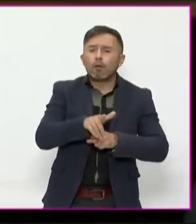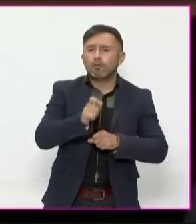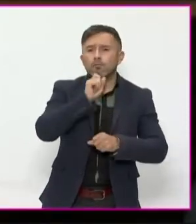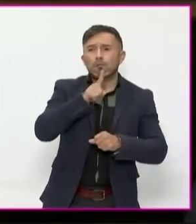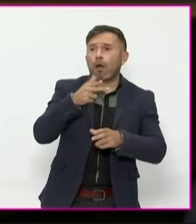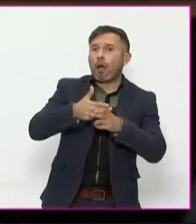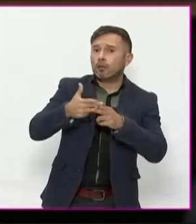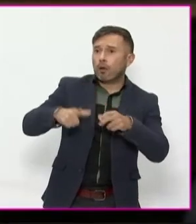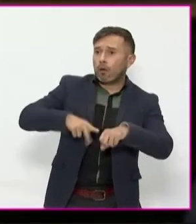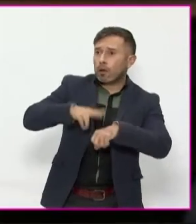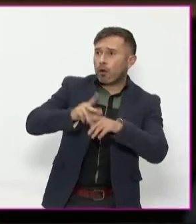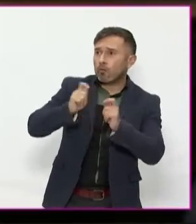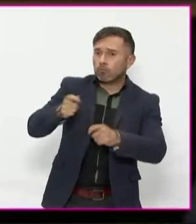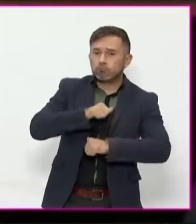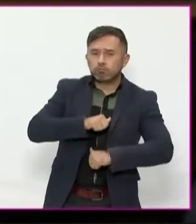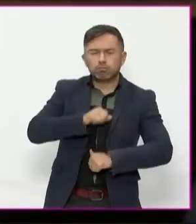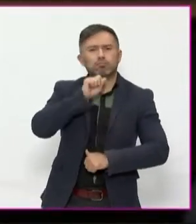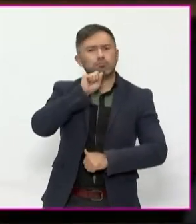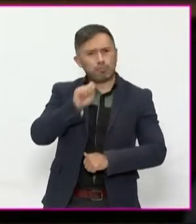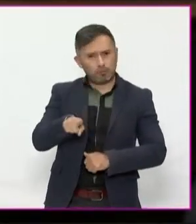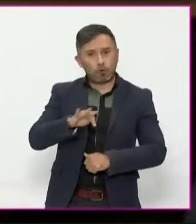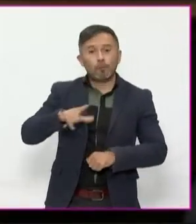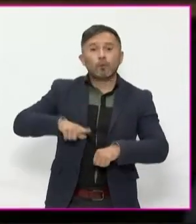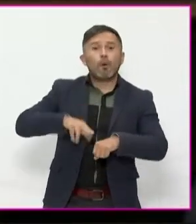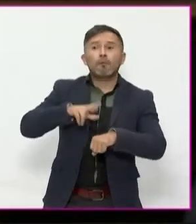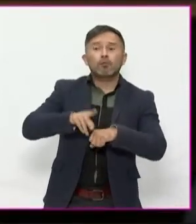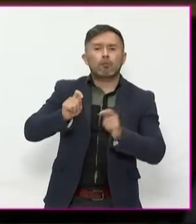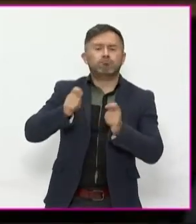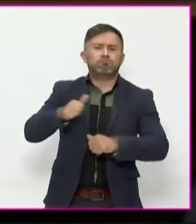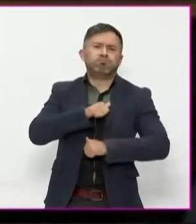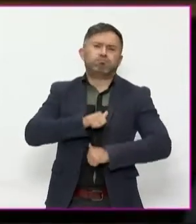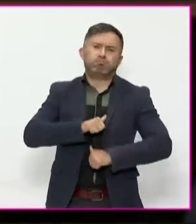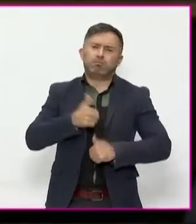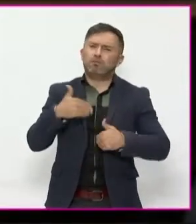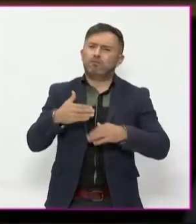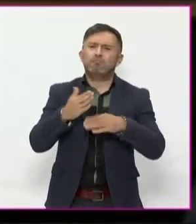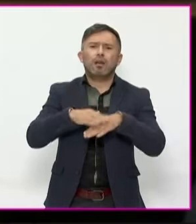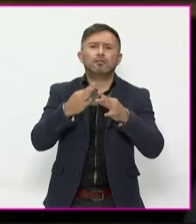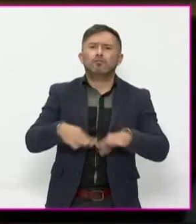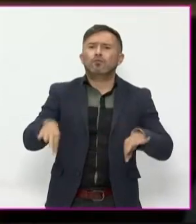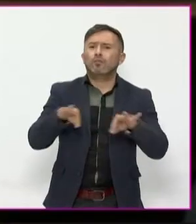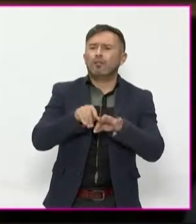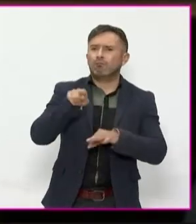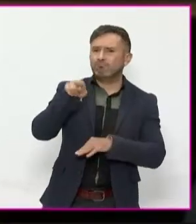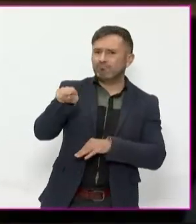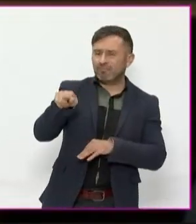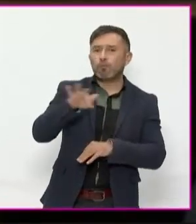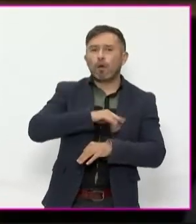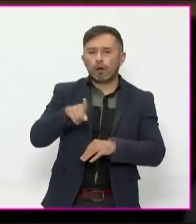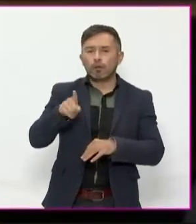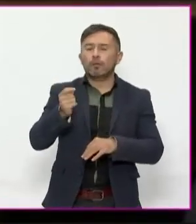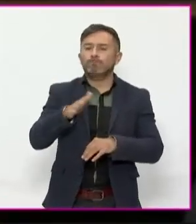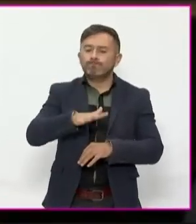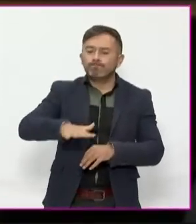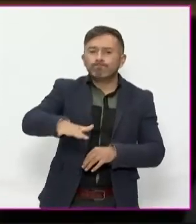duda alguna, las gubernaturas representan el cargo de la mayor trascendencia en la toma de decisiones para la conducción y el desarrollo